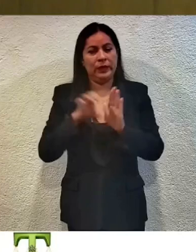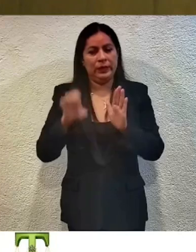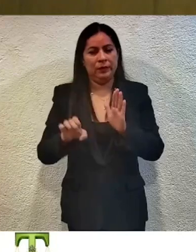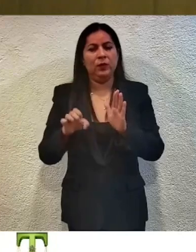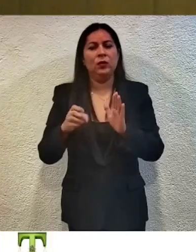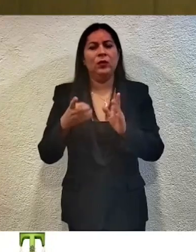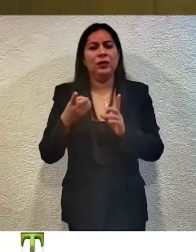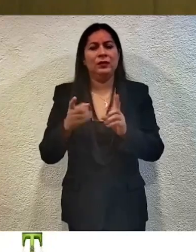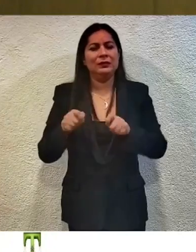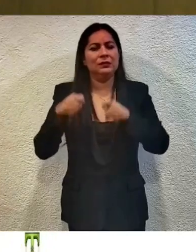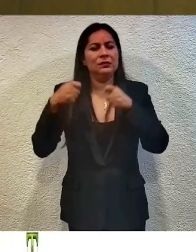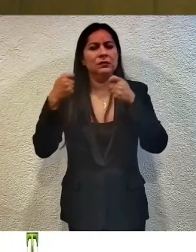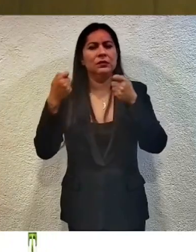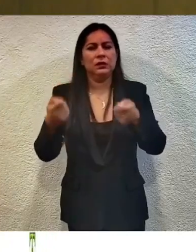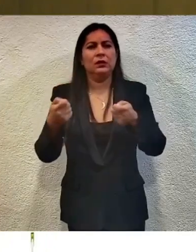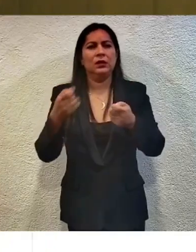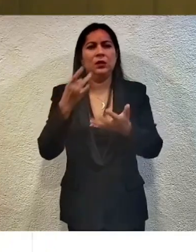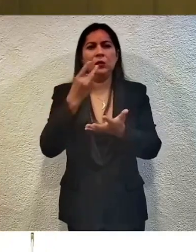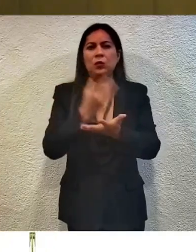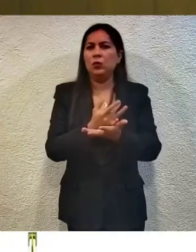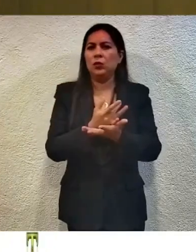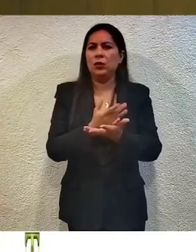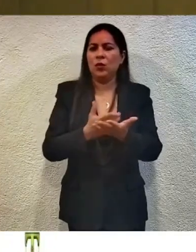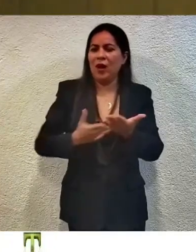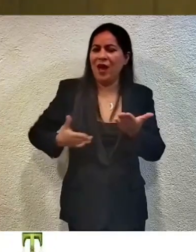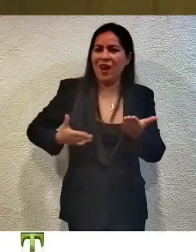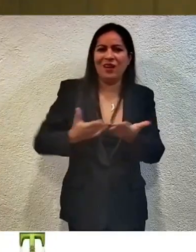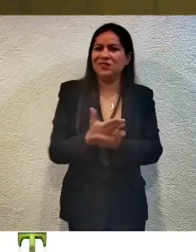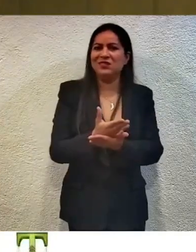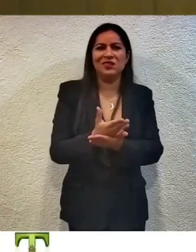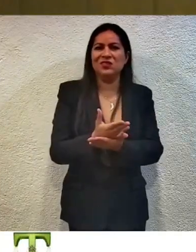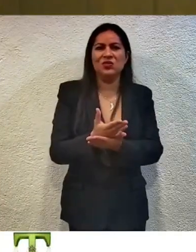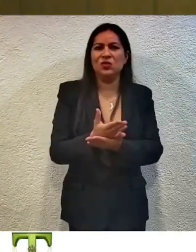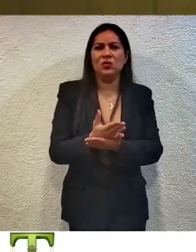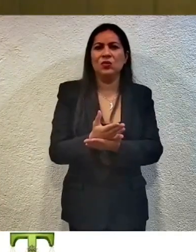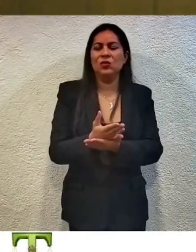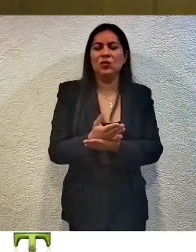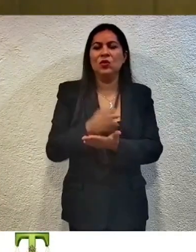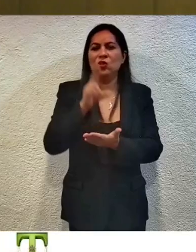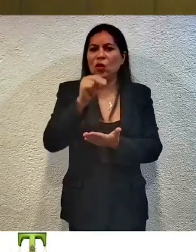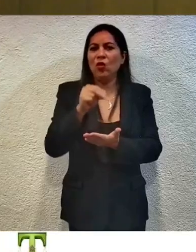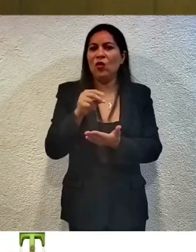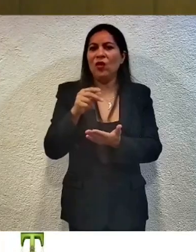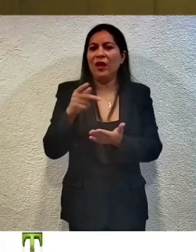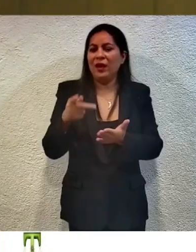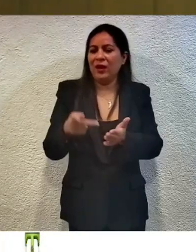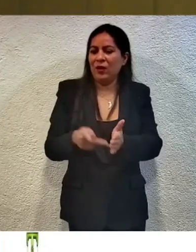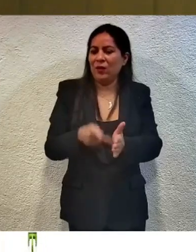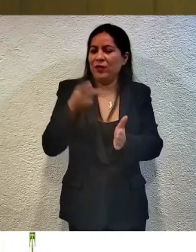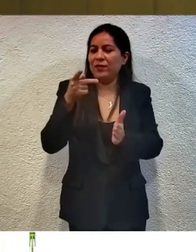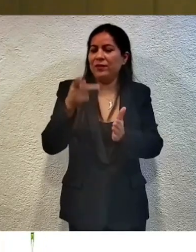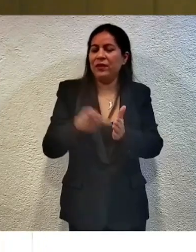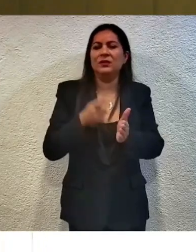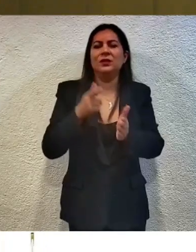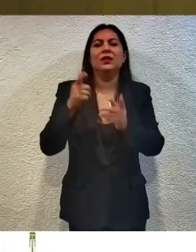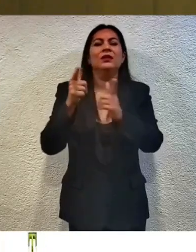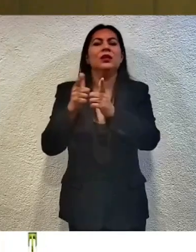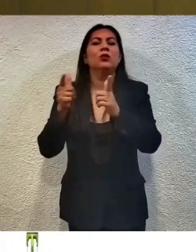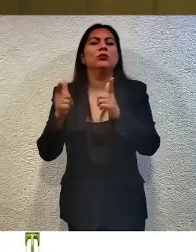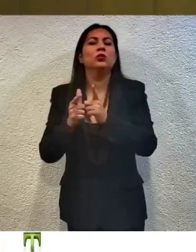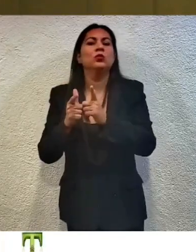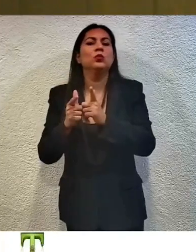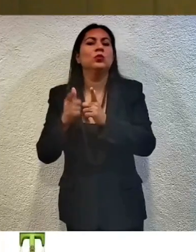cabida no solo al acceso, sino a la incidencia de los partidos